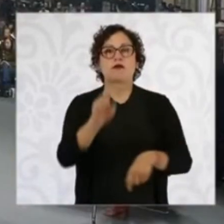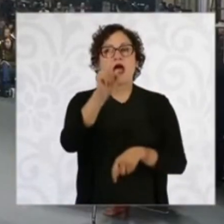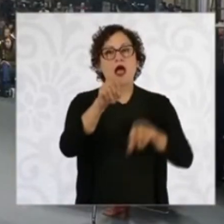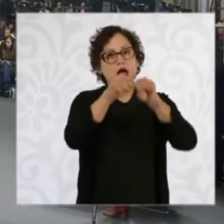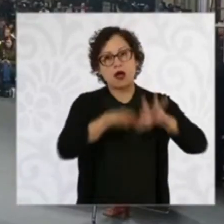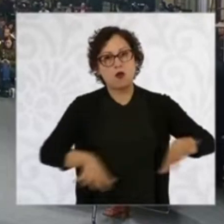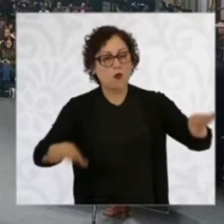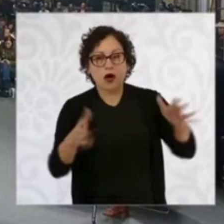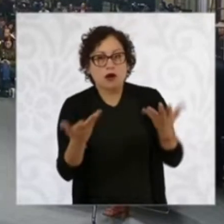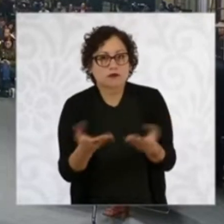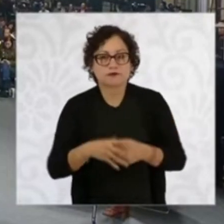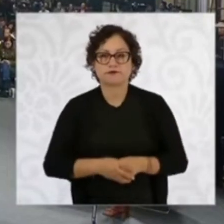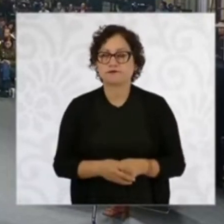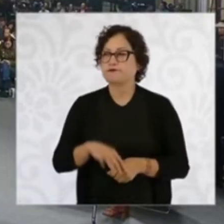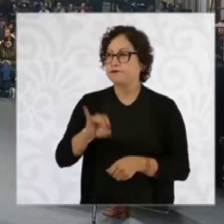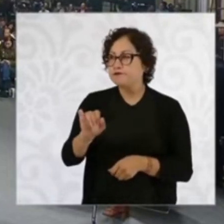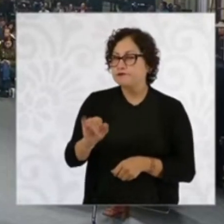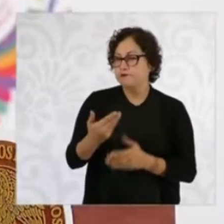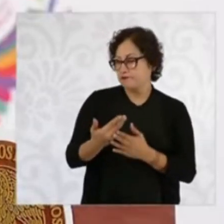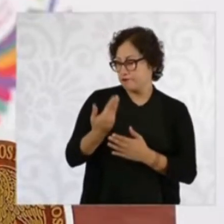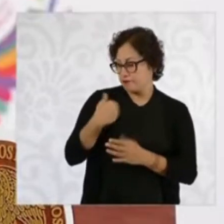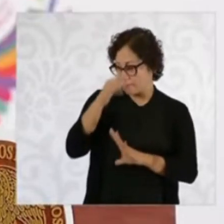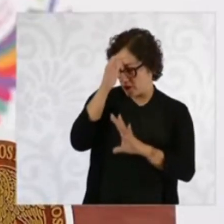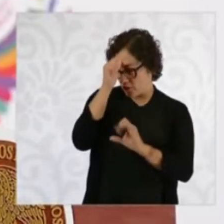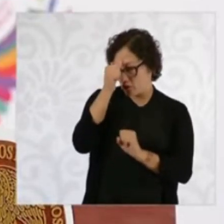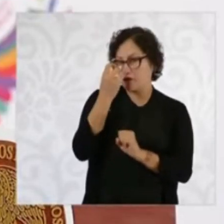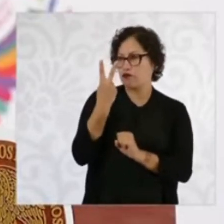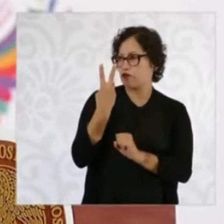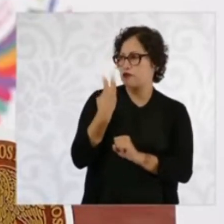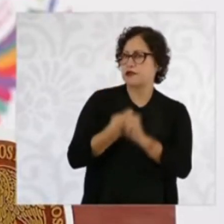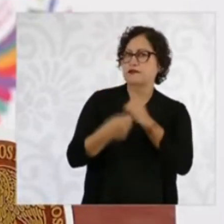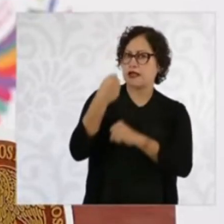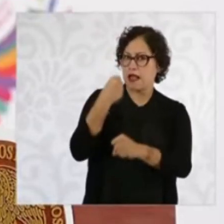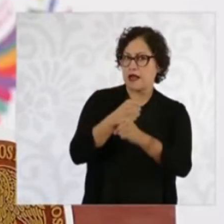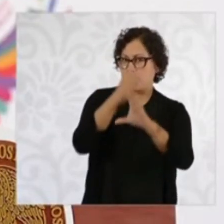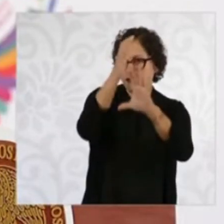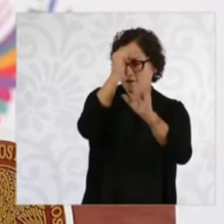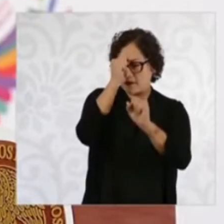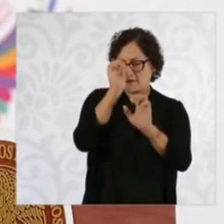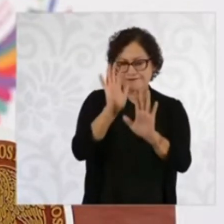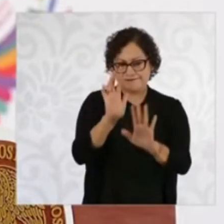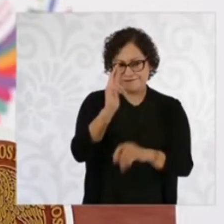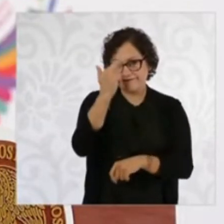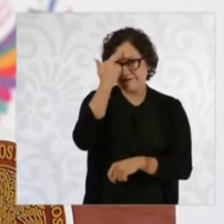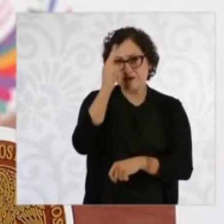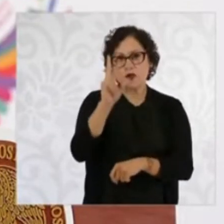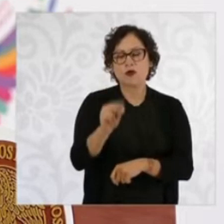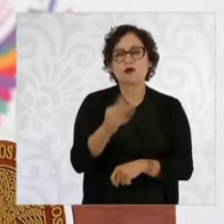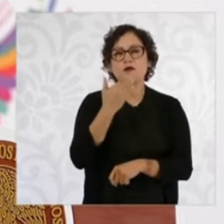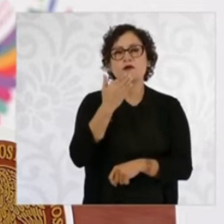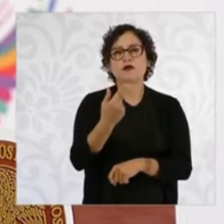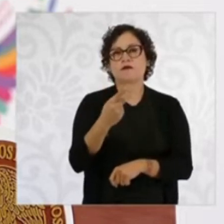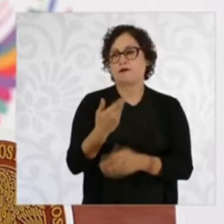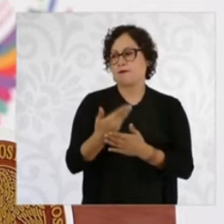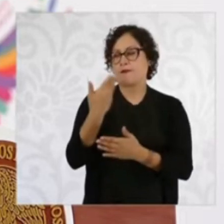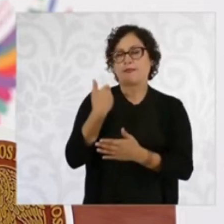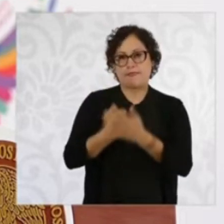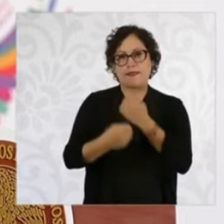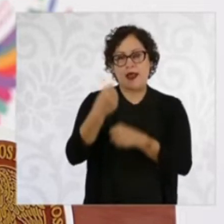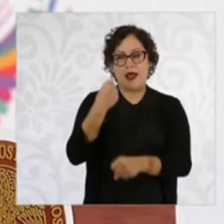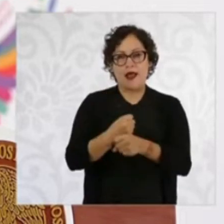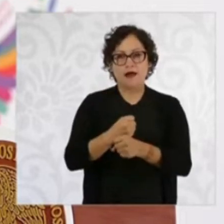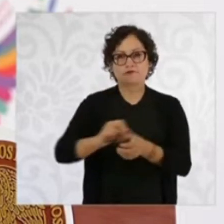Es un acuerdo que se tomó hace como 2 o 3 años, no recuerdo bien la fecha, cuando fue, entre